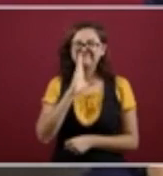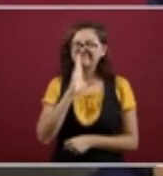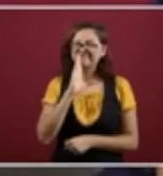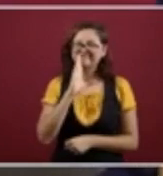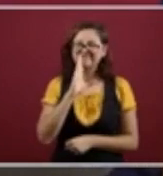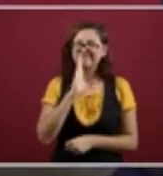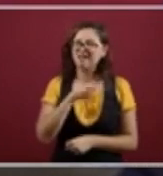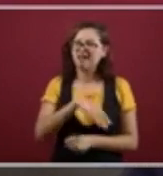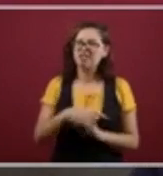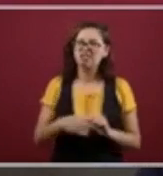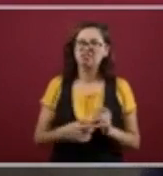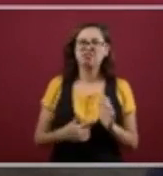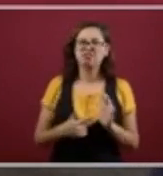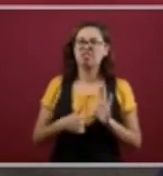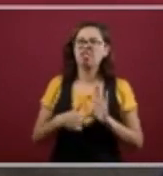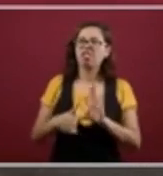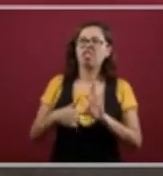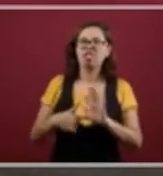adversarios,